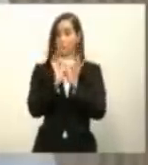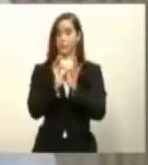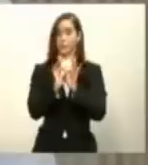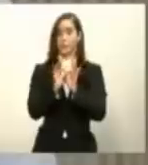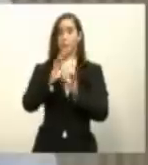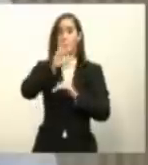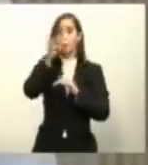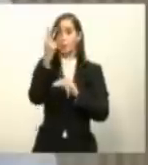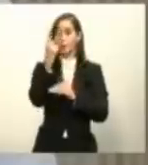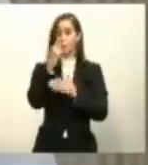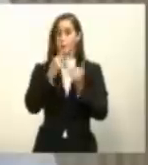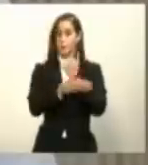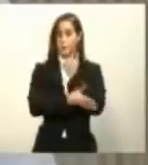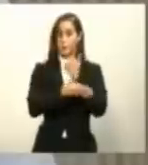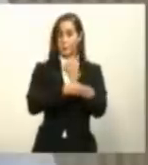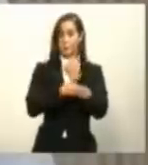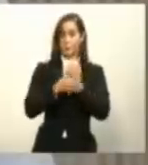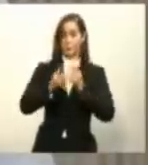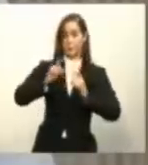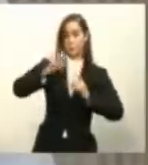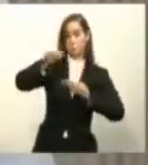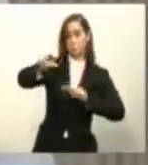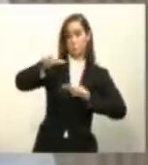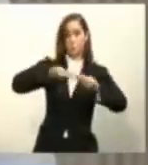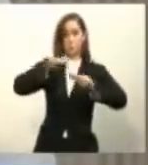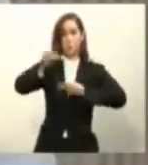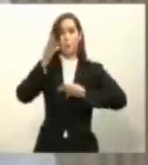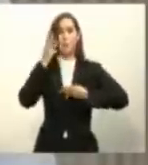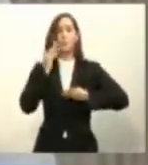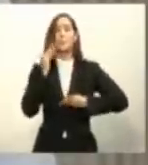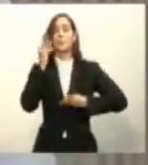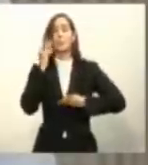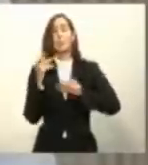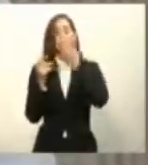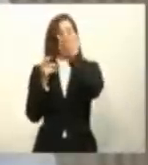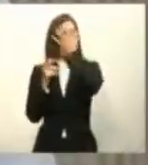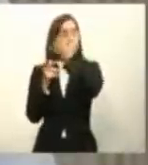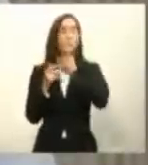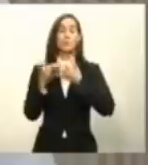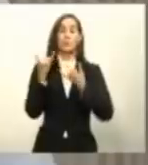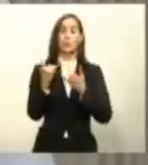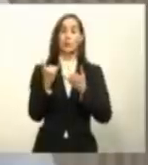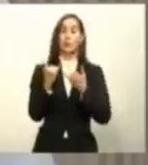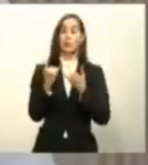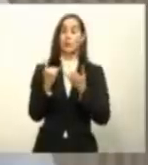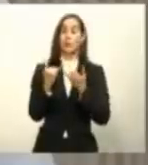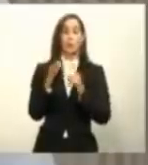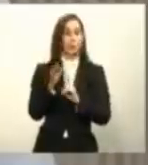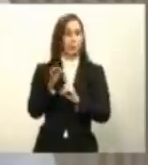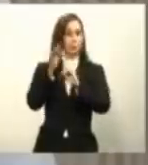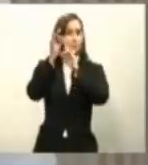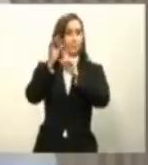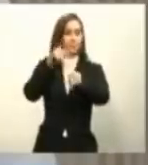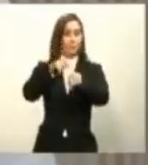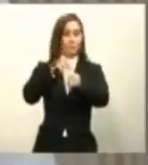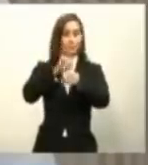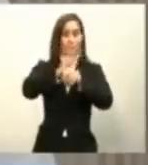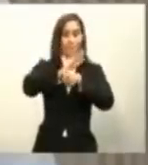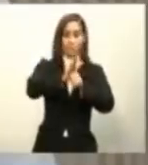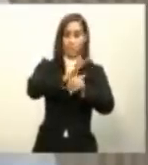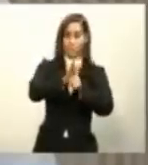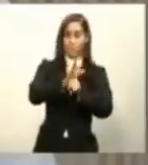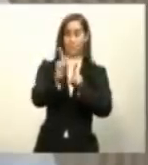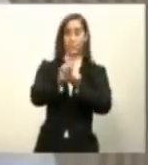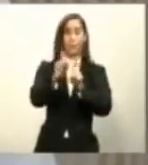países, intercambiar experiencias, especialmente en estos tiempos de pandemia, y fortalecer